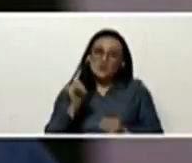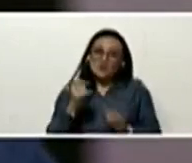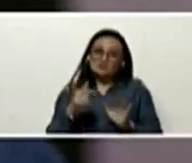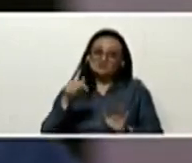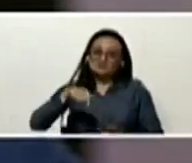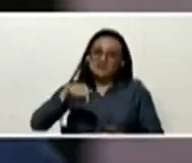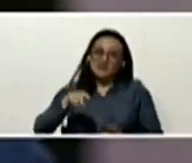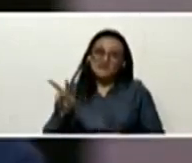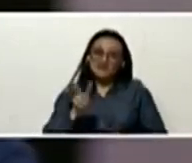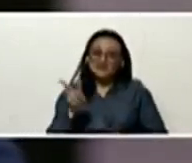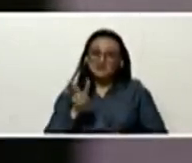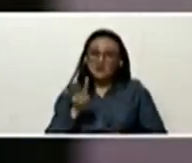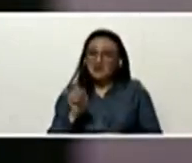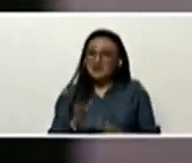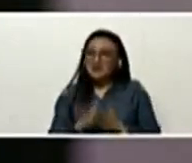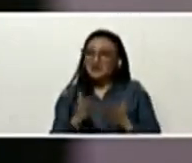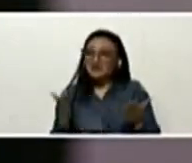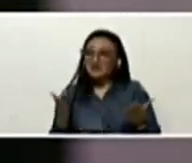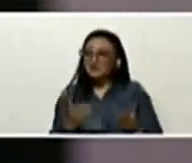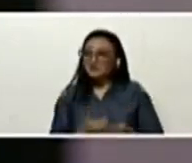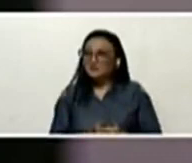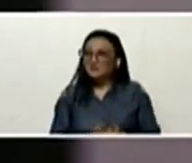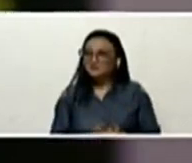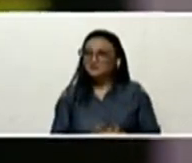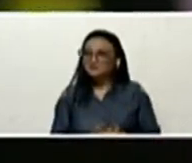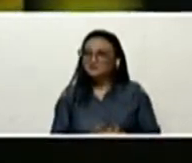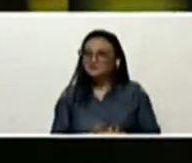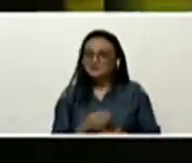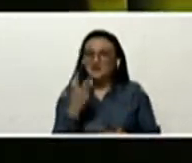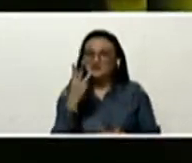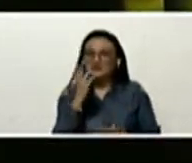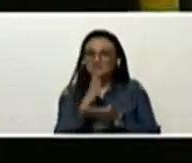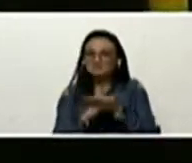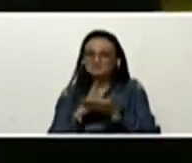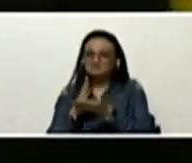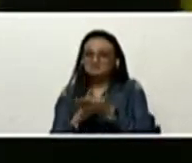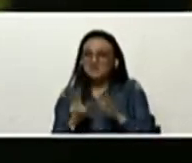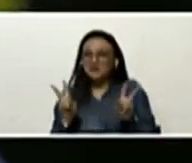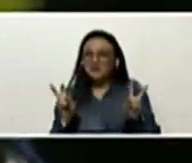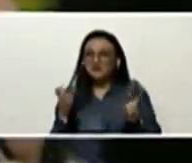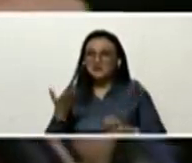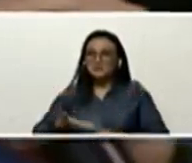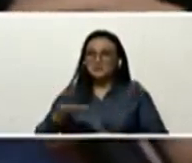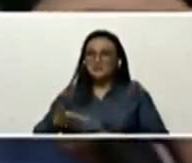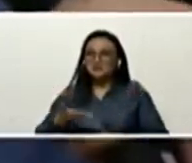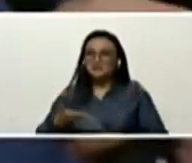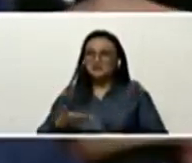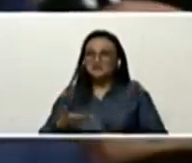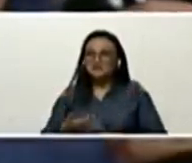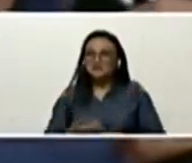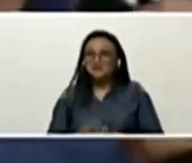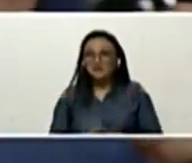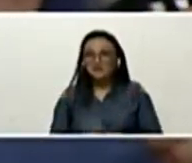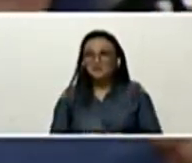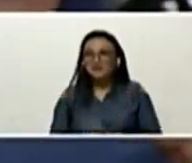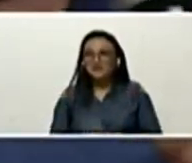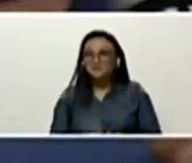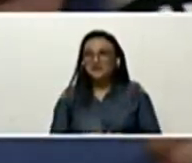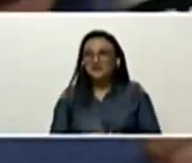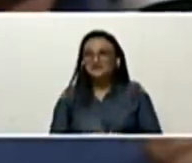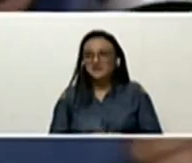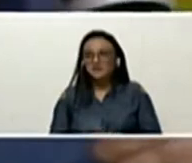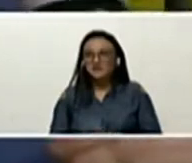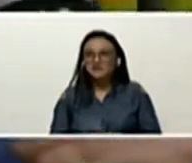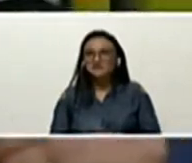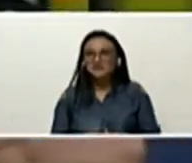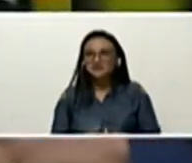de Venezuela. Este libro, presidente, se compone de 3 partes fundamentalmente. Y es una investigación minuciosa, científica, que